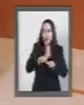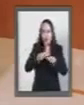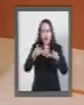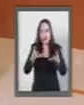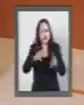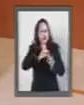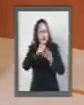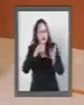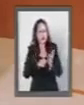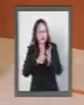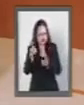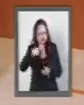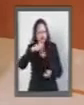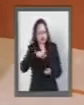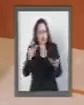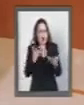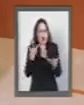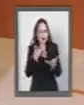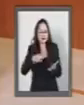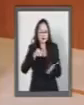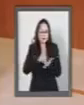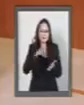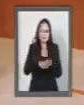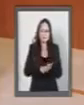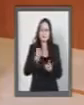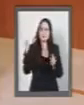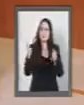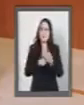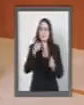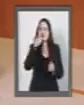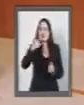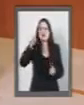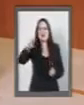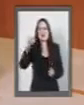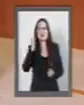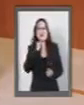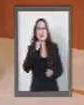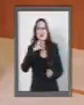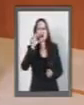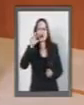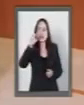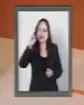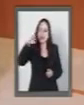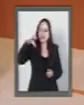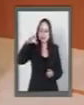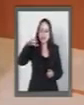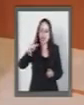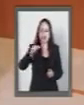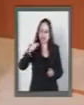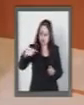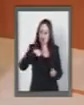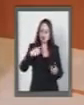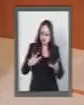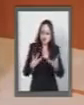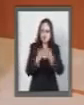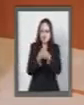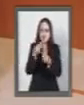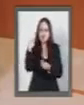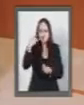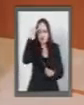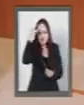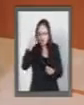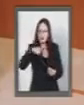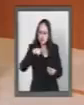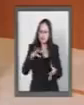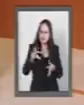la palabra. Aquí algo dijo el senador Encinas. Me sumo ahora. Hagamos